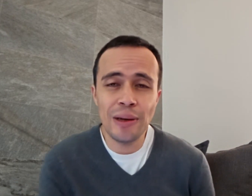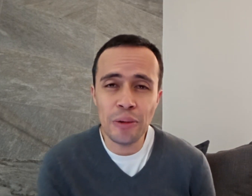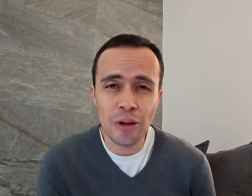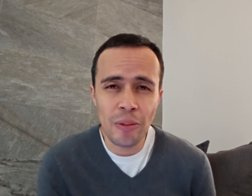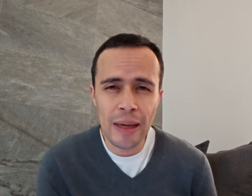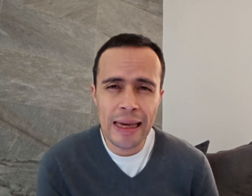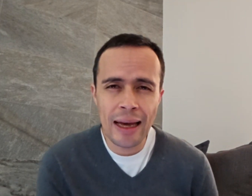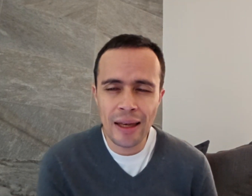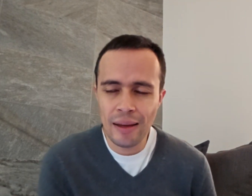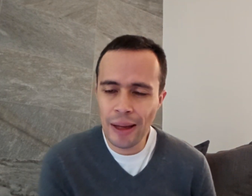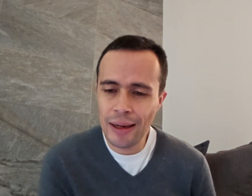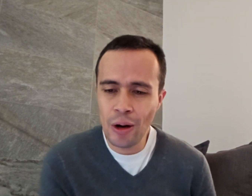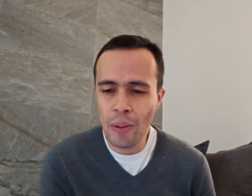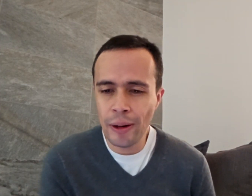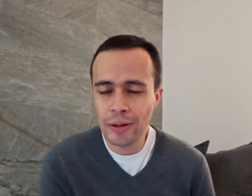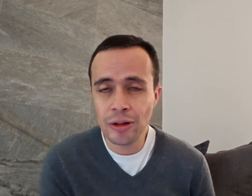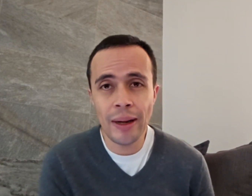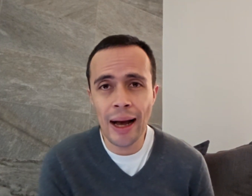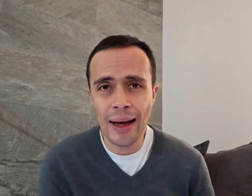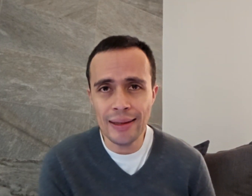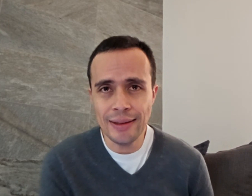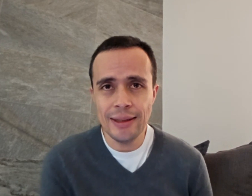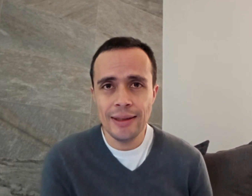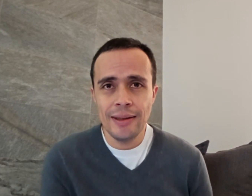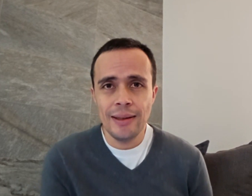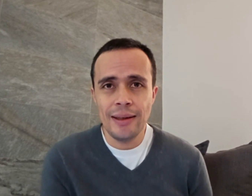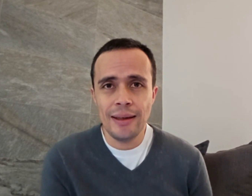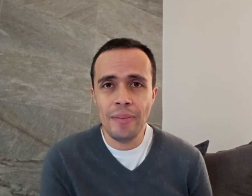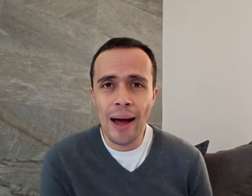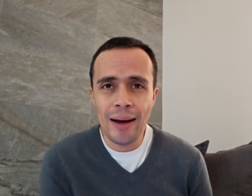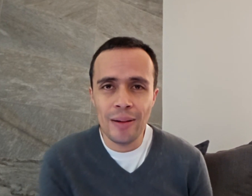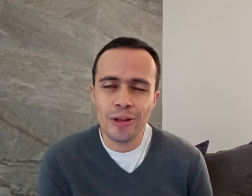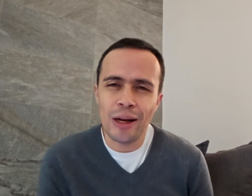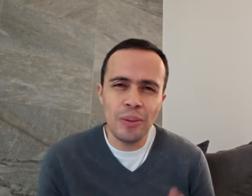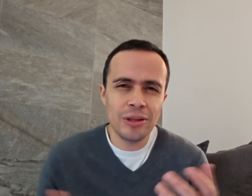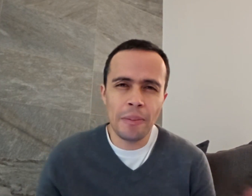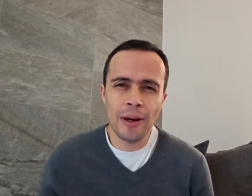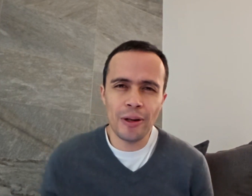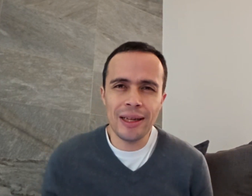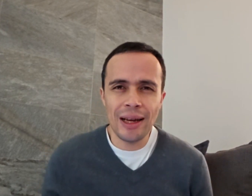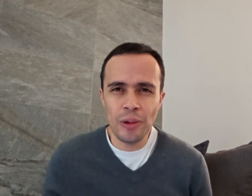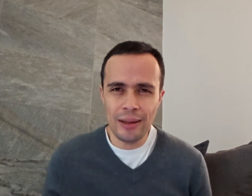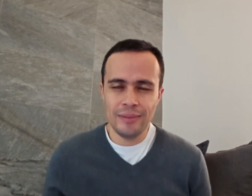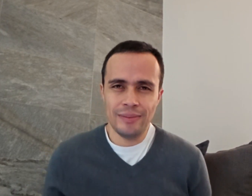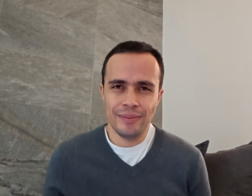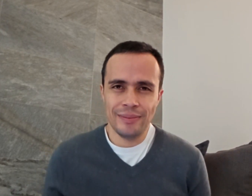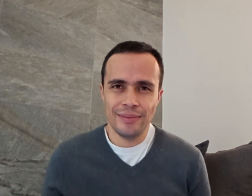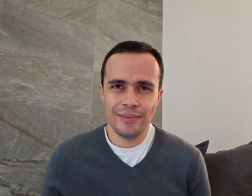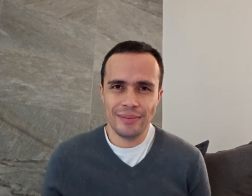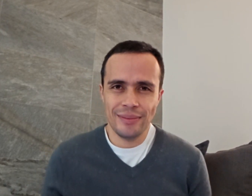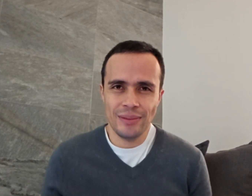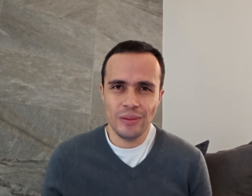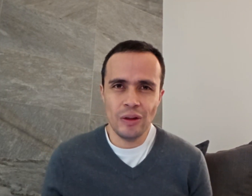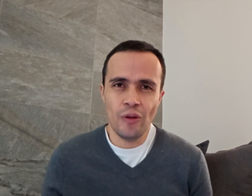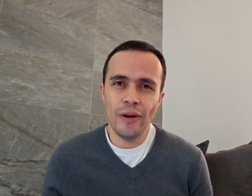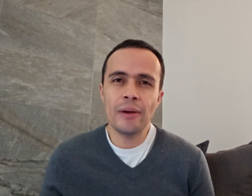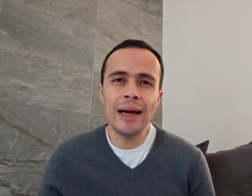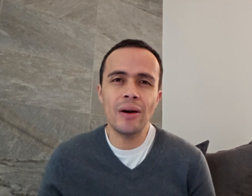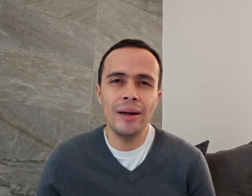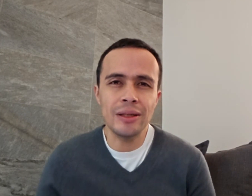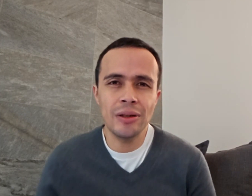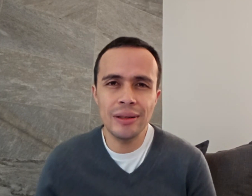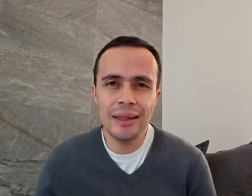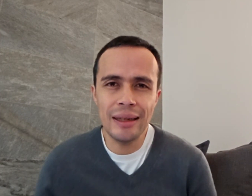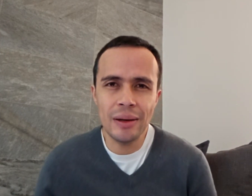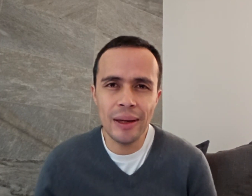en riesgo la autonomía y viene el lobo y nos comerá, y qué mal, o sea, como si el Poder Judicial actual no fuera